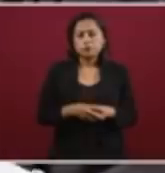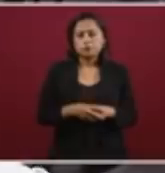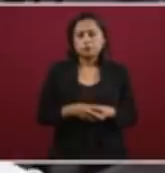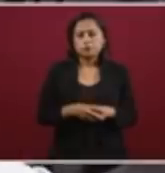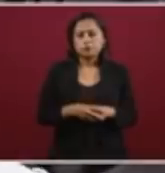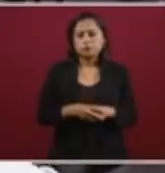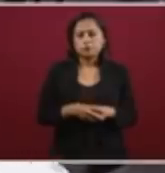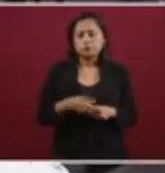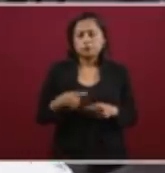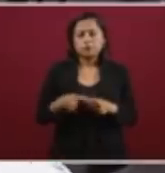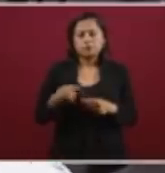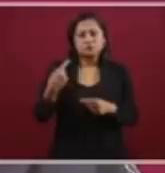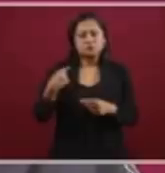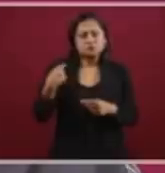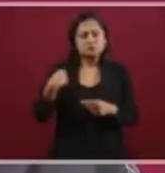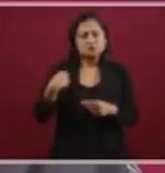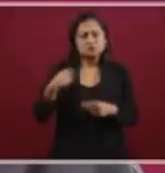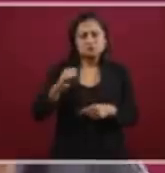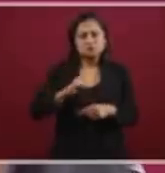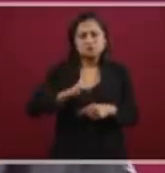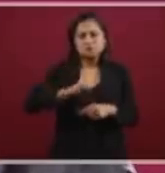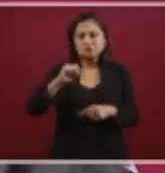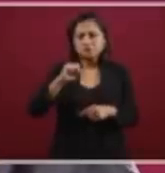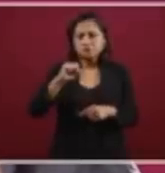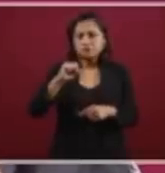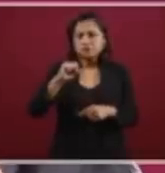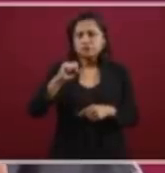creo que me dieron agosto